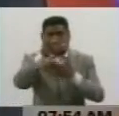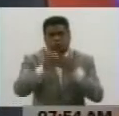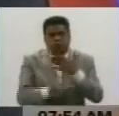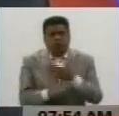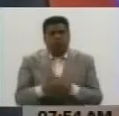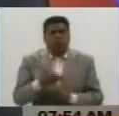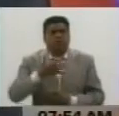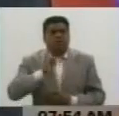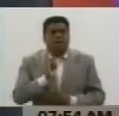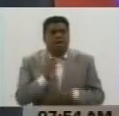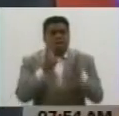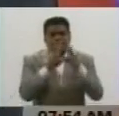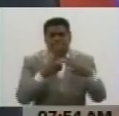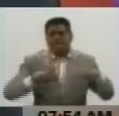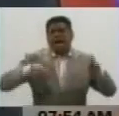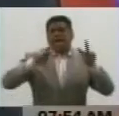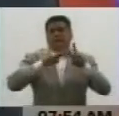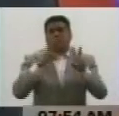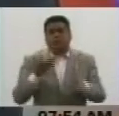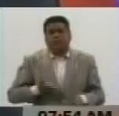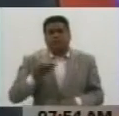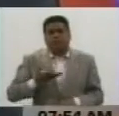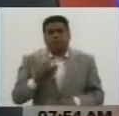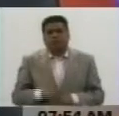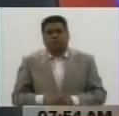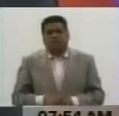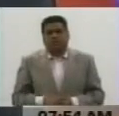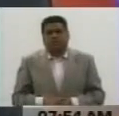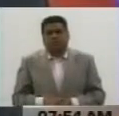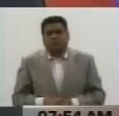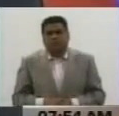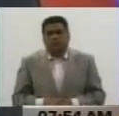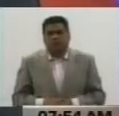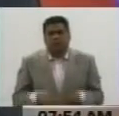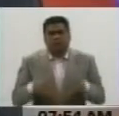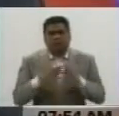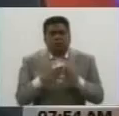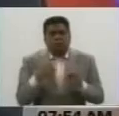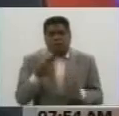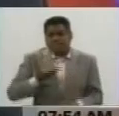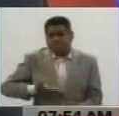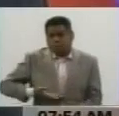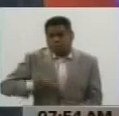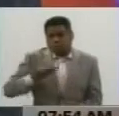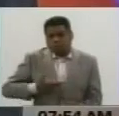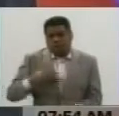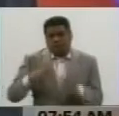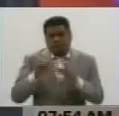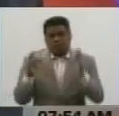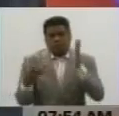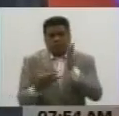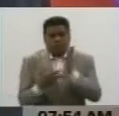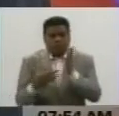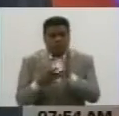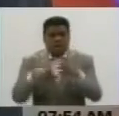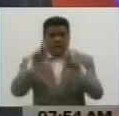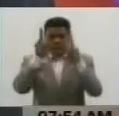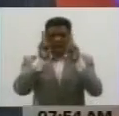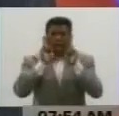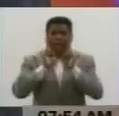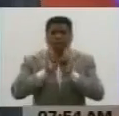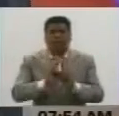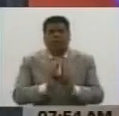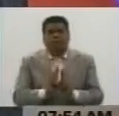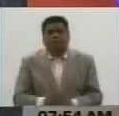el valor agregado de una inversión, una inversión muy importante en tecnologías limpias o en tecnologías que